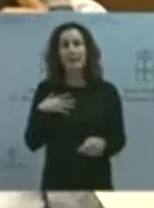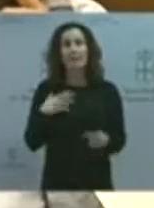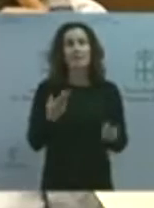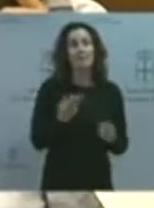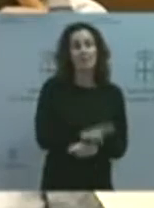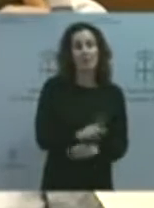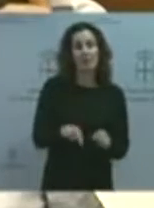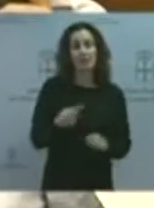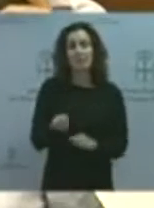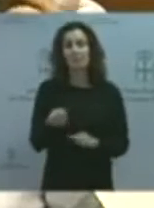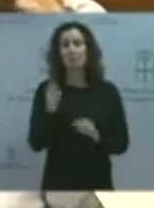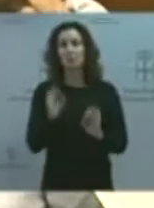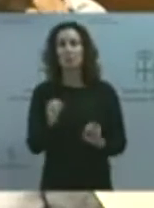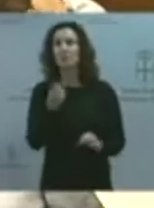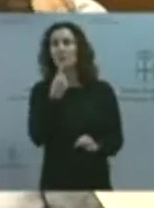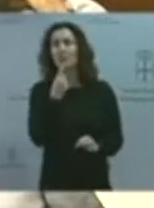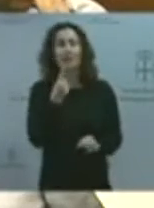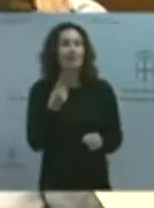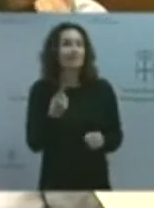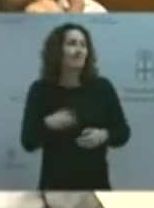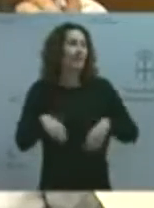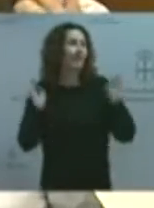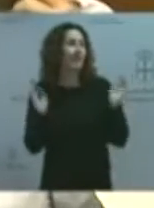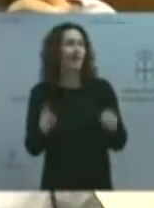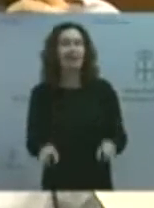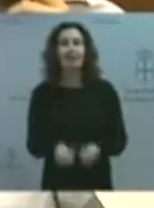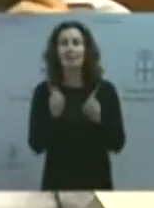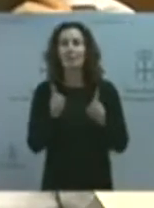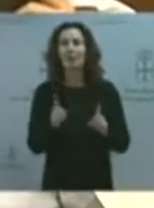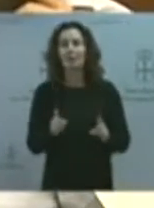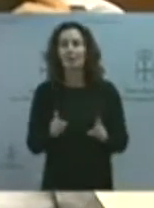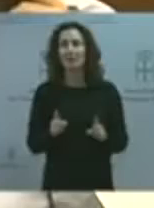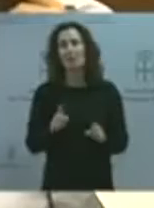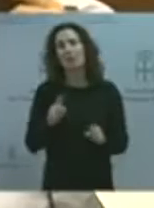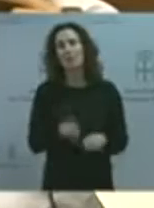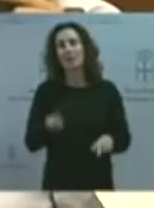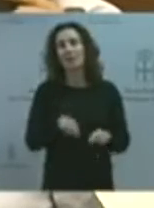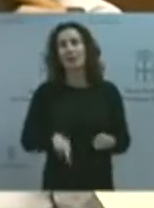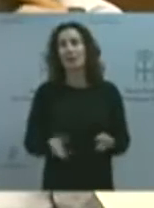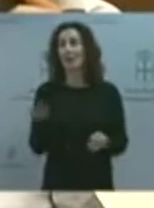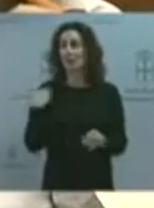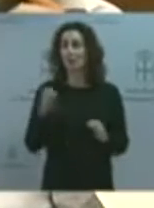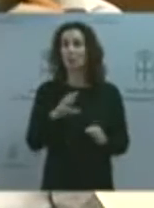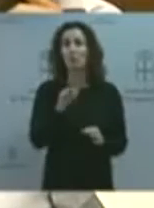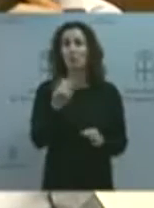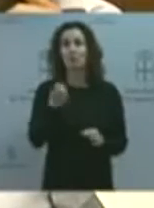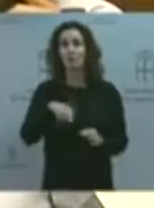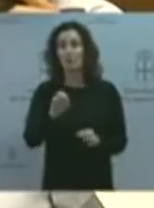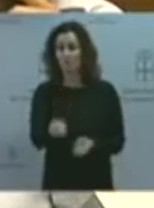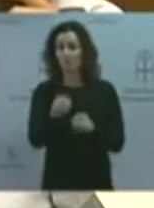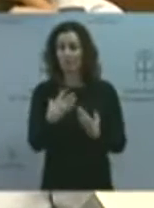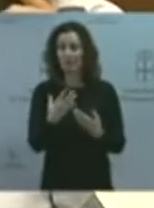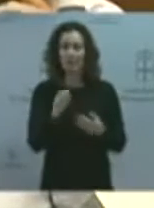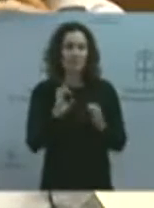sonrojarse, tachan ese empeño de recurrente y cansino. Ayer mismo el señor Cofiño. Los sobrecostes de ser asturiana se cifran